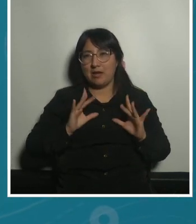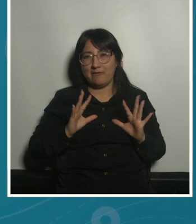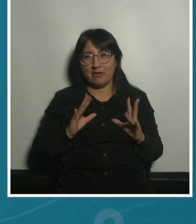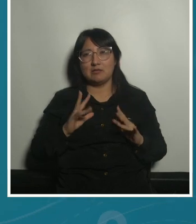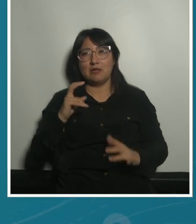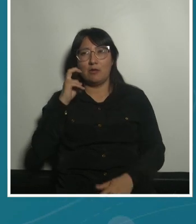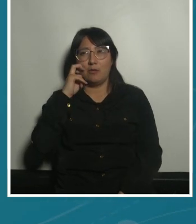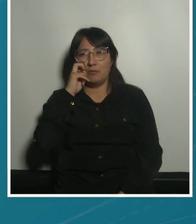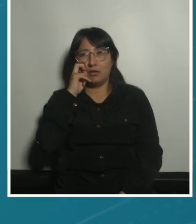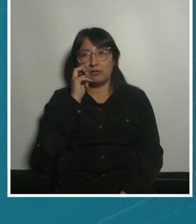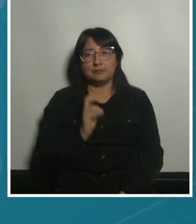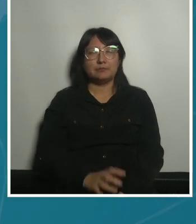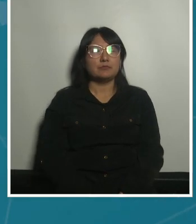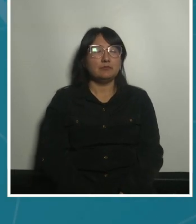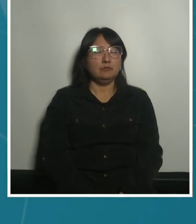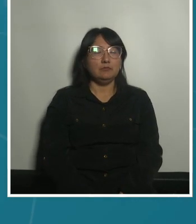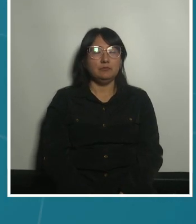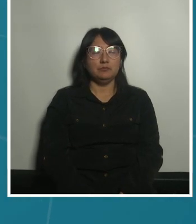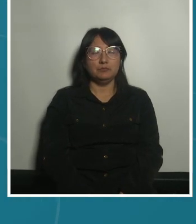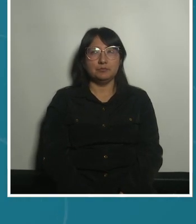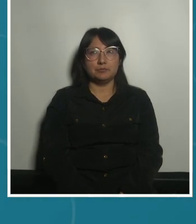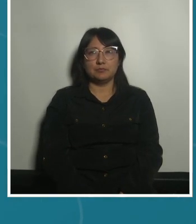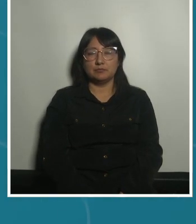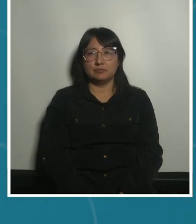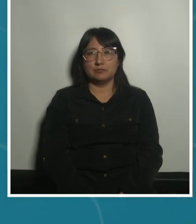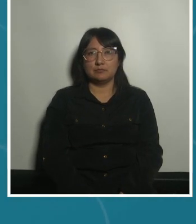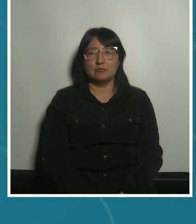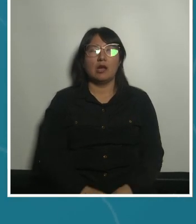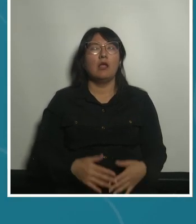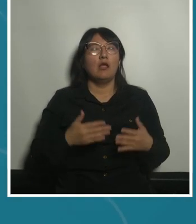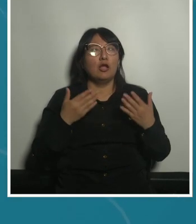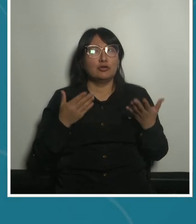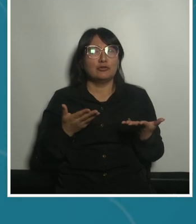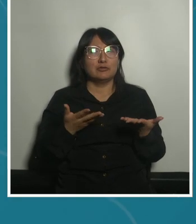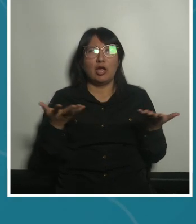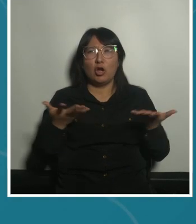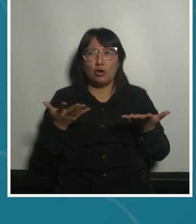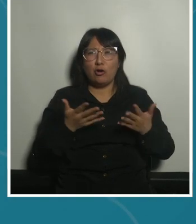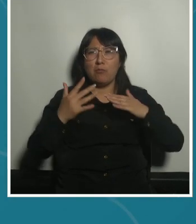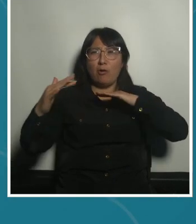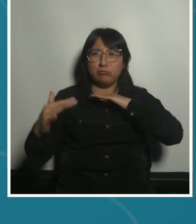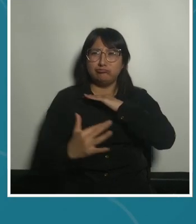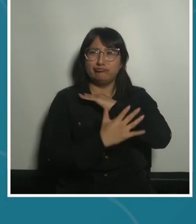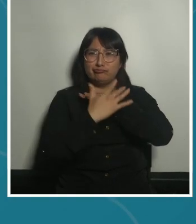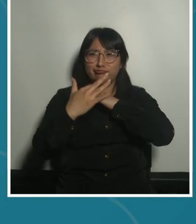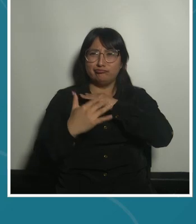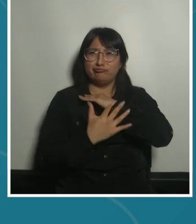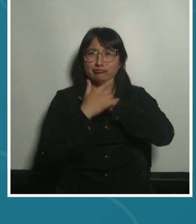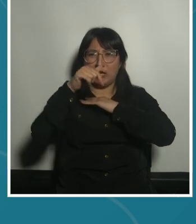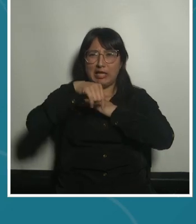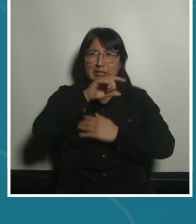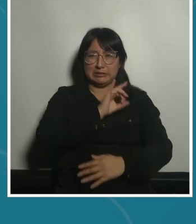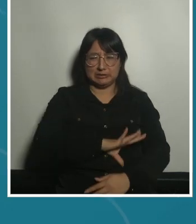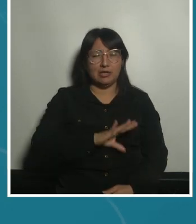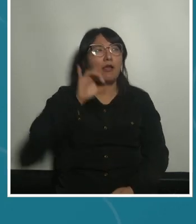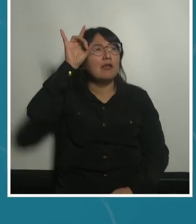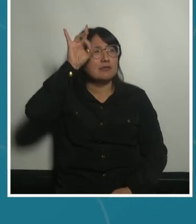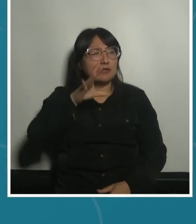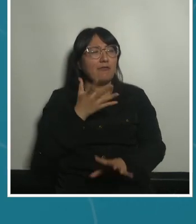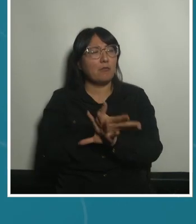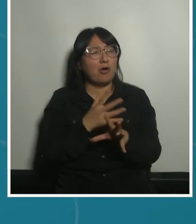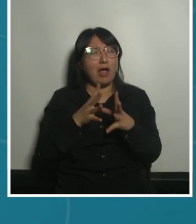¿no? Entonces, ¿cómo funciona la costa en Chile? Si asumimos que tenemos varios factores de